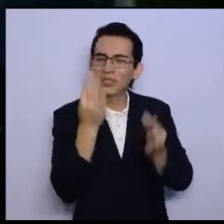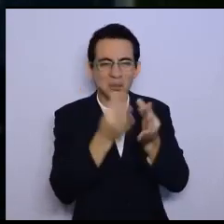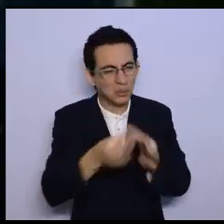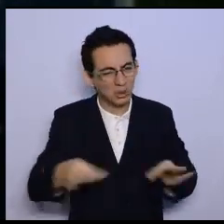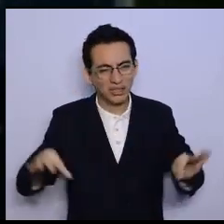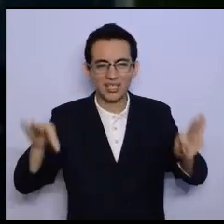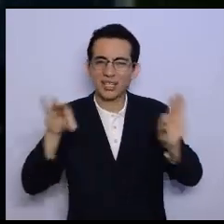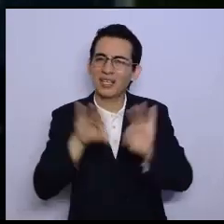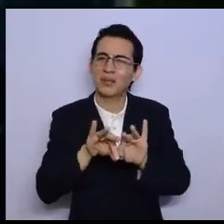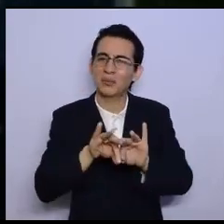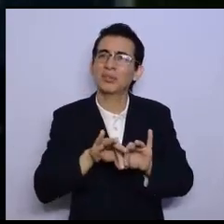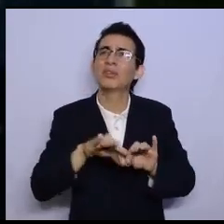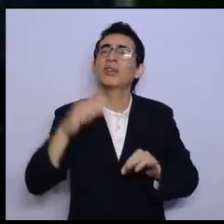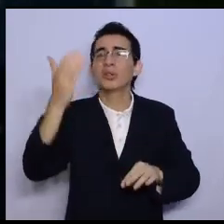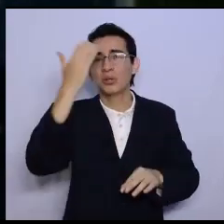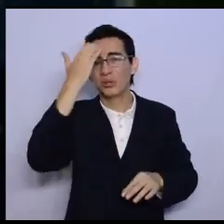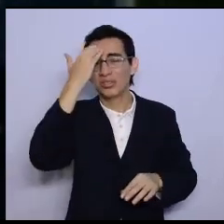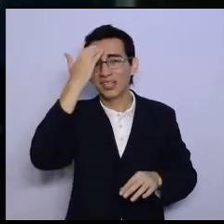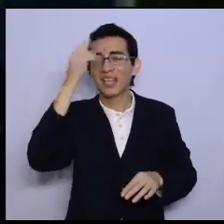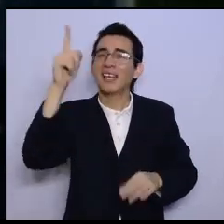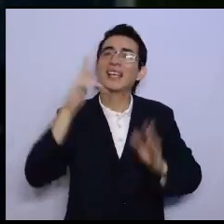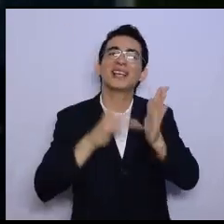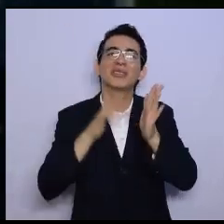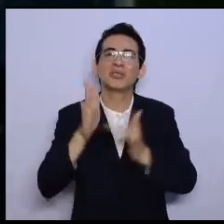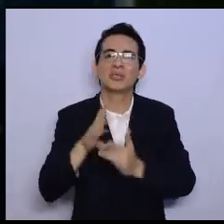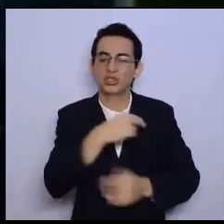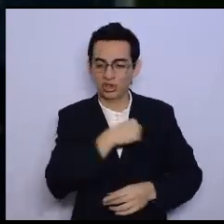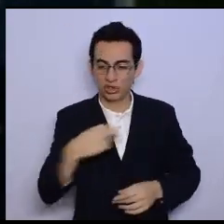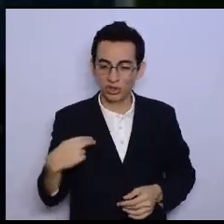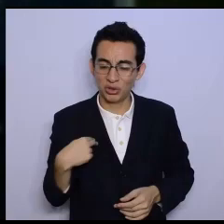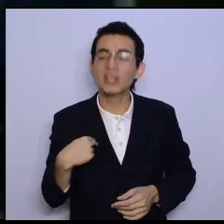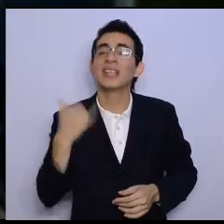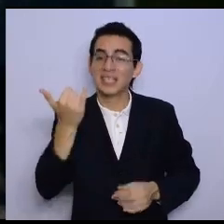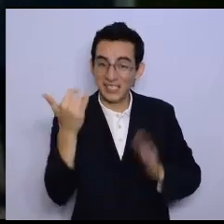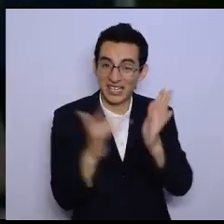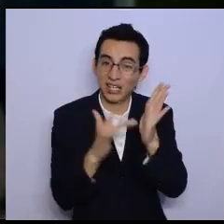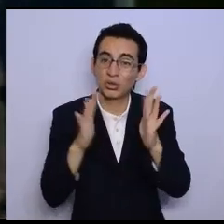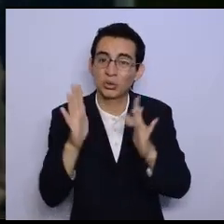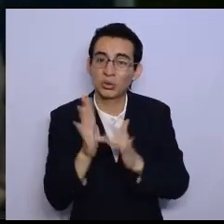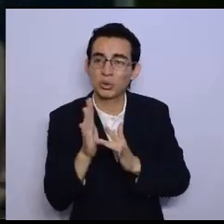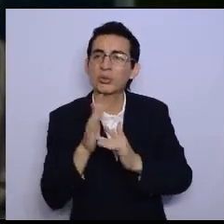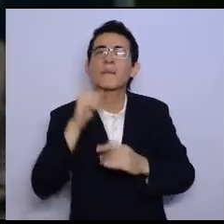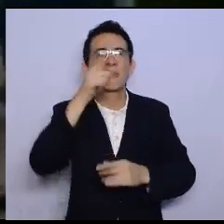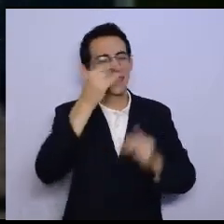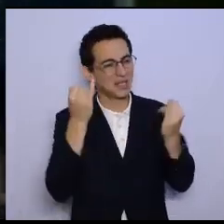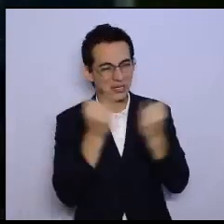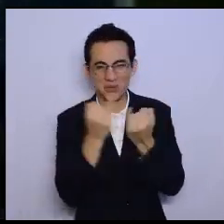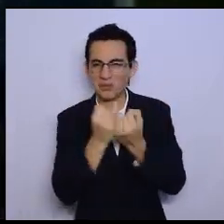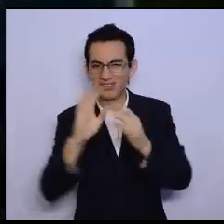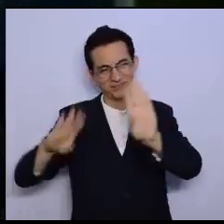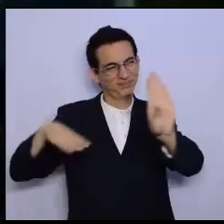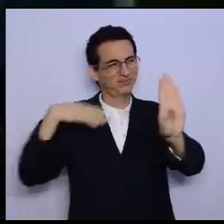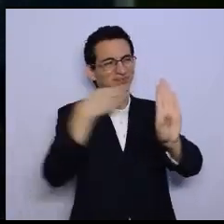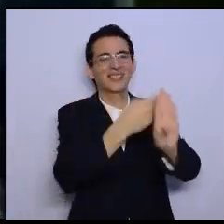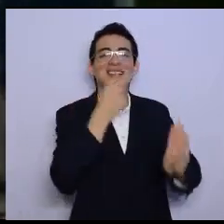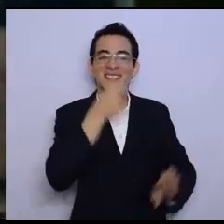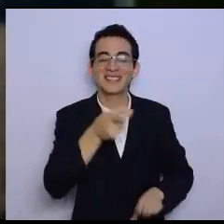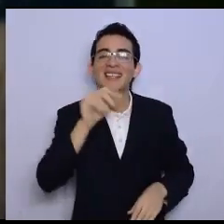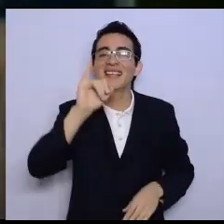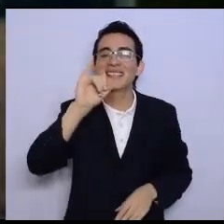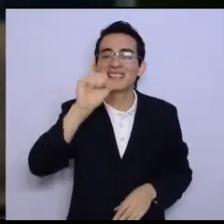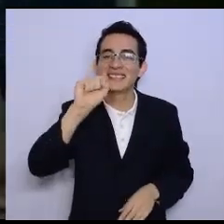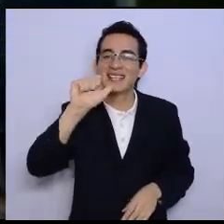humano experimenta. Él se identificó con nosotros, Él fue despreciado, dice Isaías